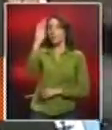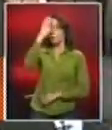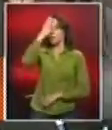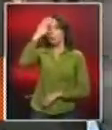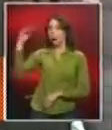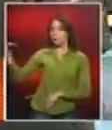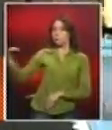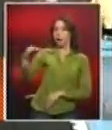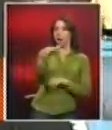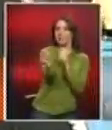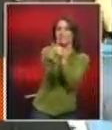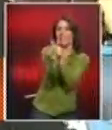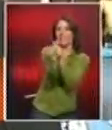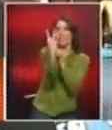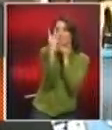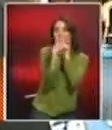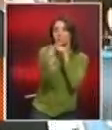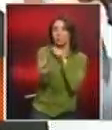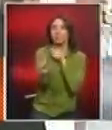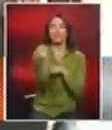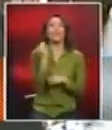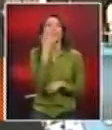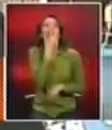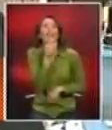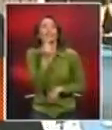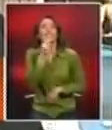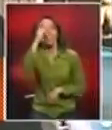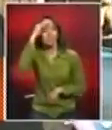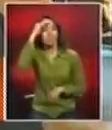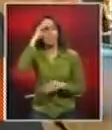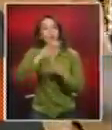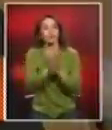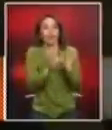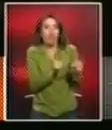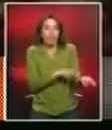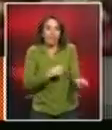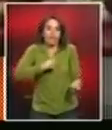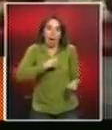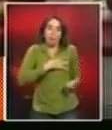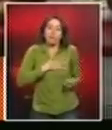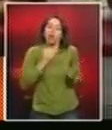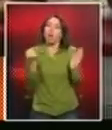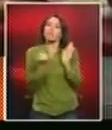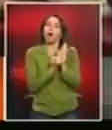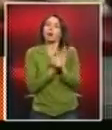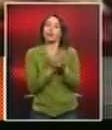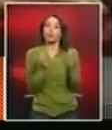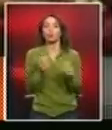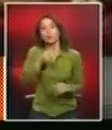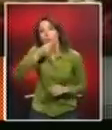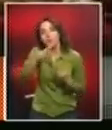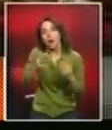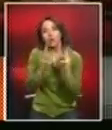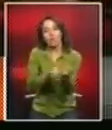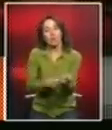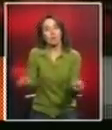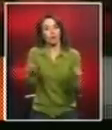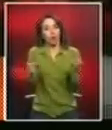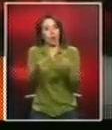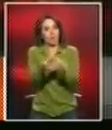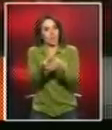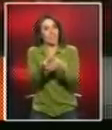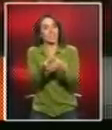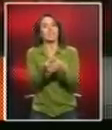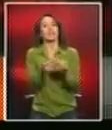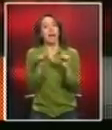a 3 metros lo vimos. Y fue bien bonito, fue una experiencia que a todos como familia nos marcó mucho. Desde ahora la familia vuelve a estar reunida y como